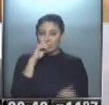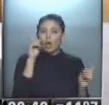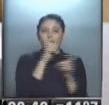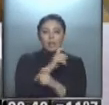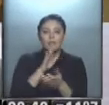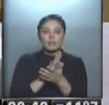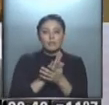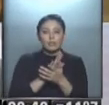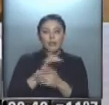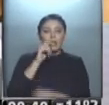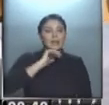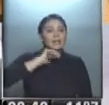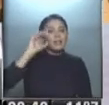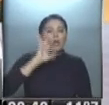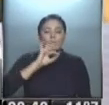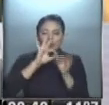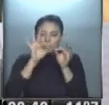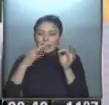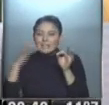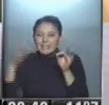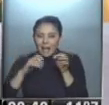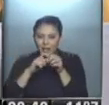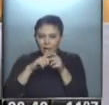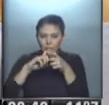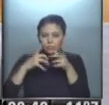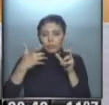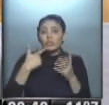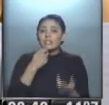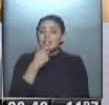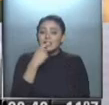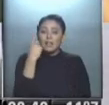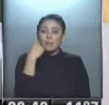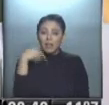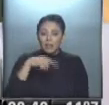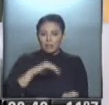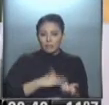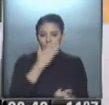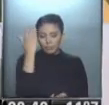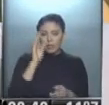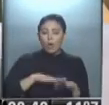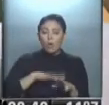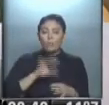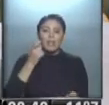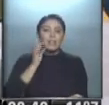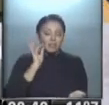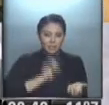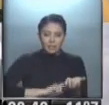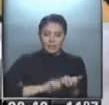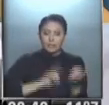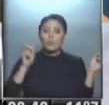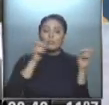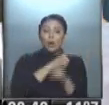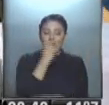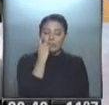alteraciones de los grandes o pequeños vasos. Y la manifestación de la retinopatía diabética es una manifestación ocular de